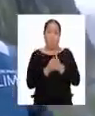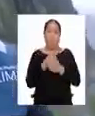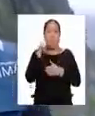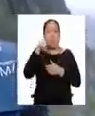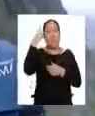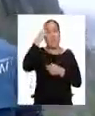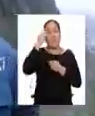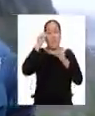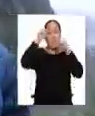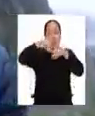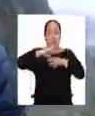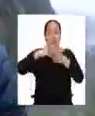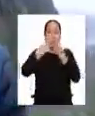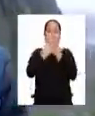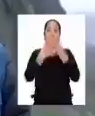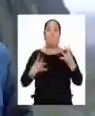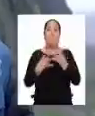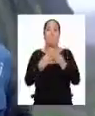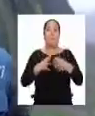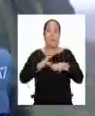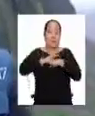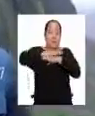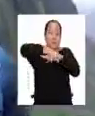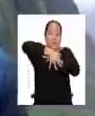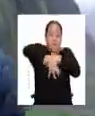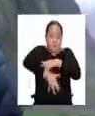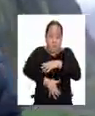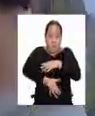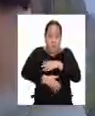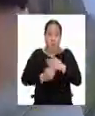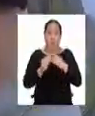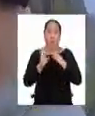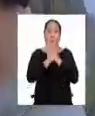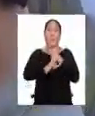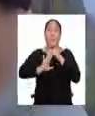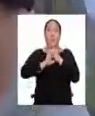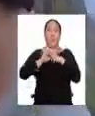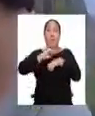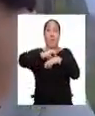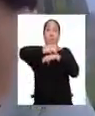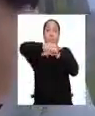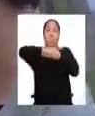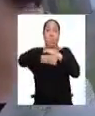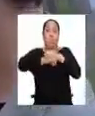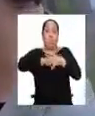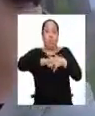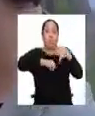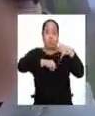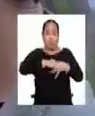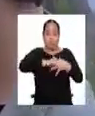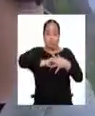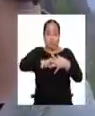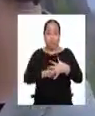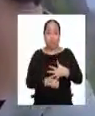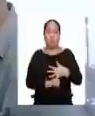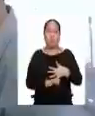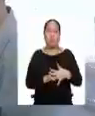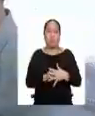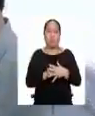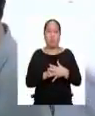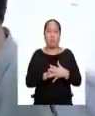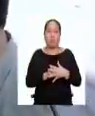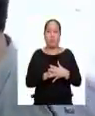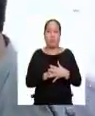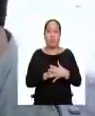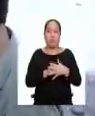colocar estas mallas que van a contener y evitar que las piedras caigan directamente a la vía. Ajá.